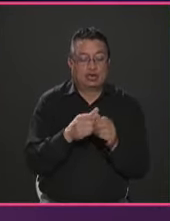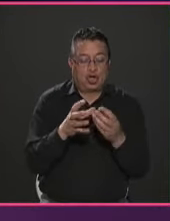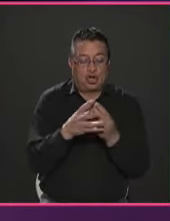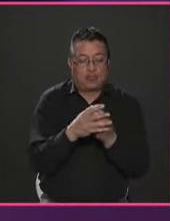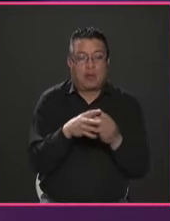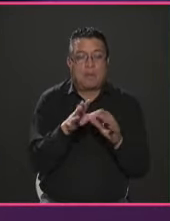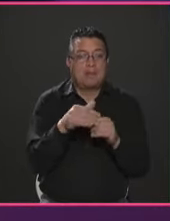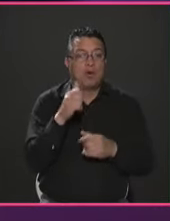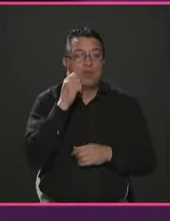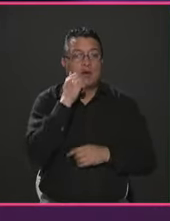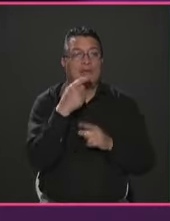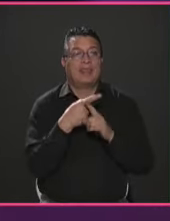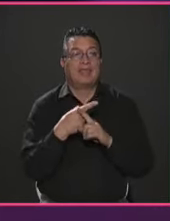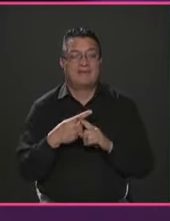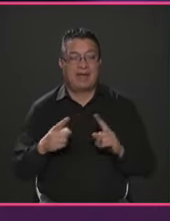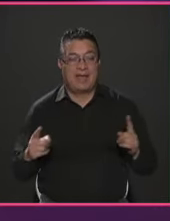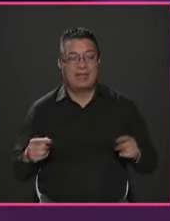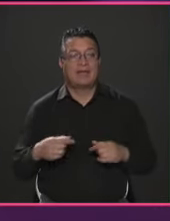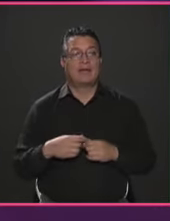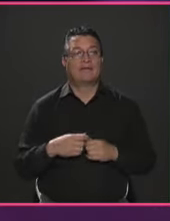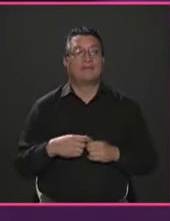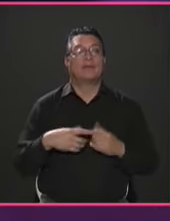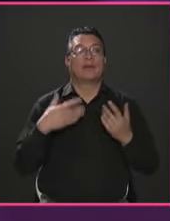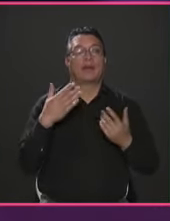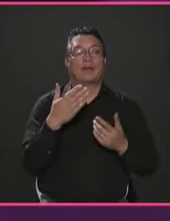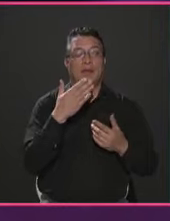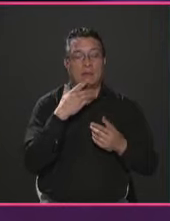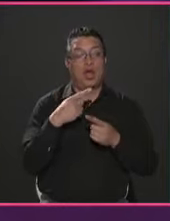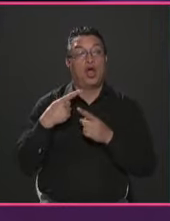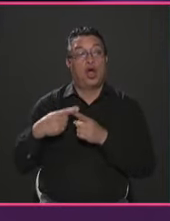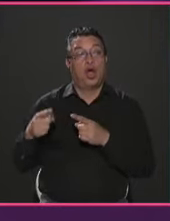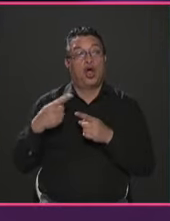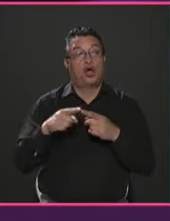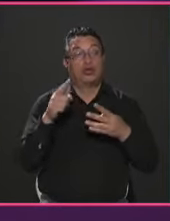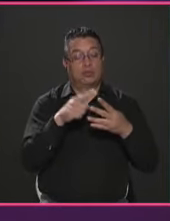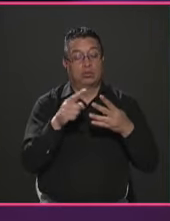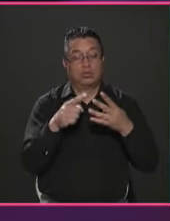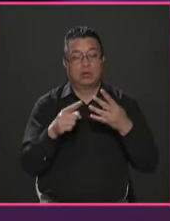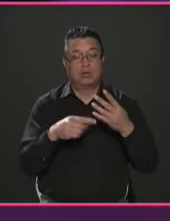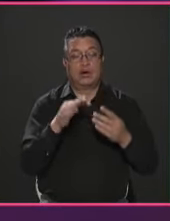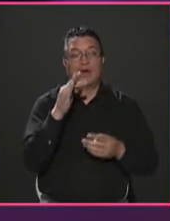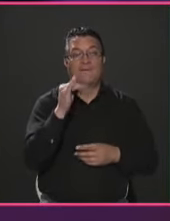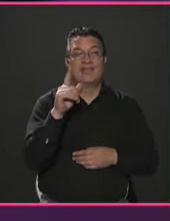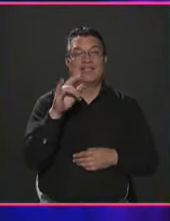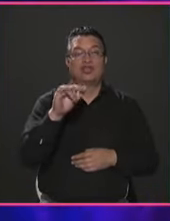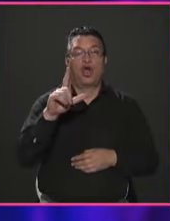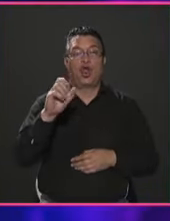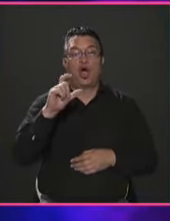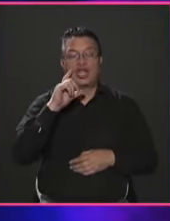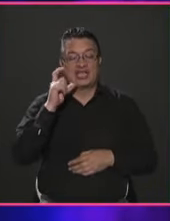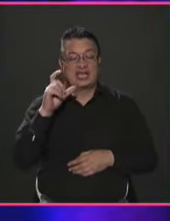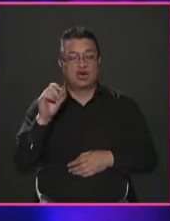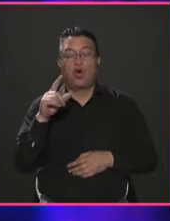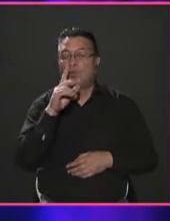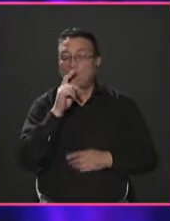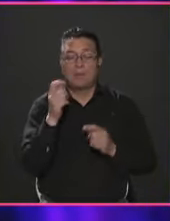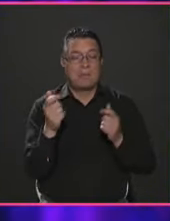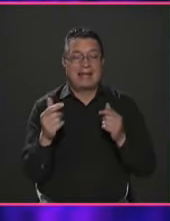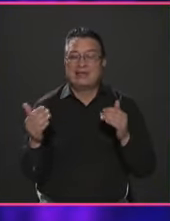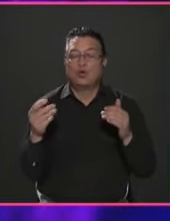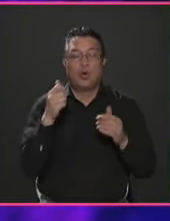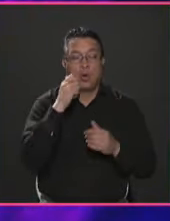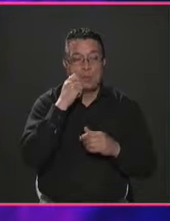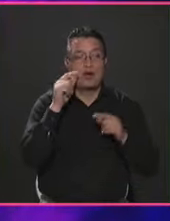humano o otros factores fisiológicos son tan buenos como los del humano y estamos